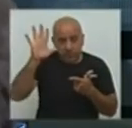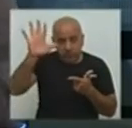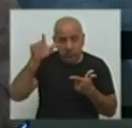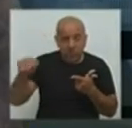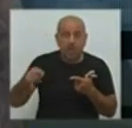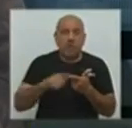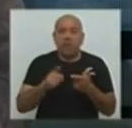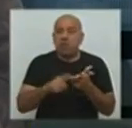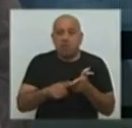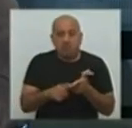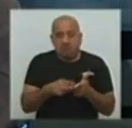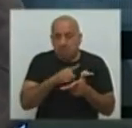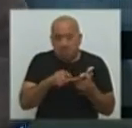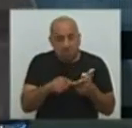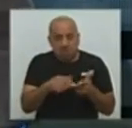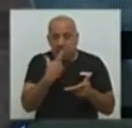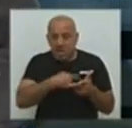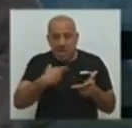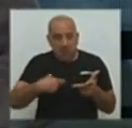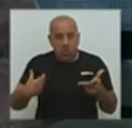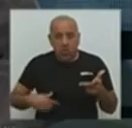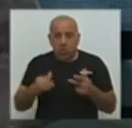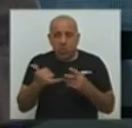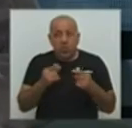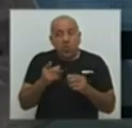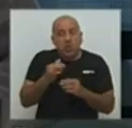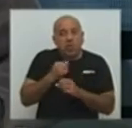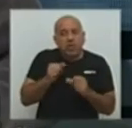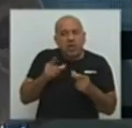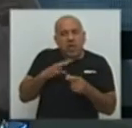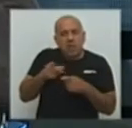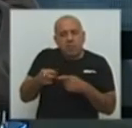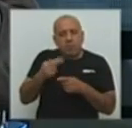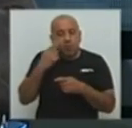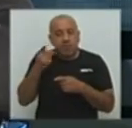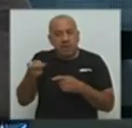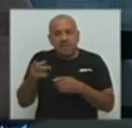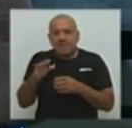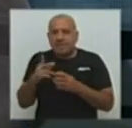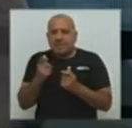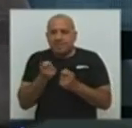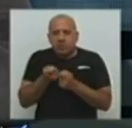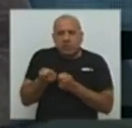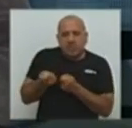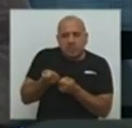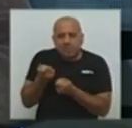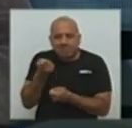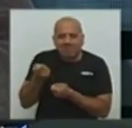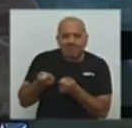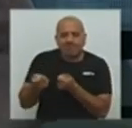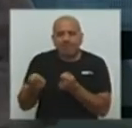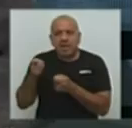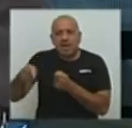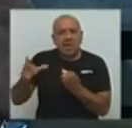ninguno hizo que pero no jugará bien quizás hay un problema en peñarol mucha presión una situación muy muy tensa dentro de la